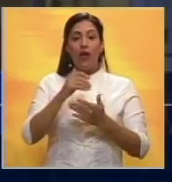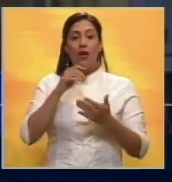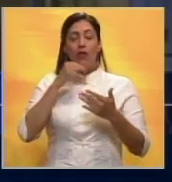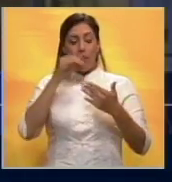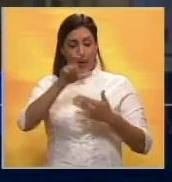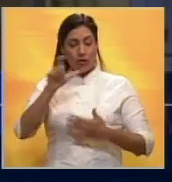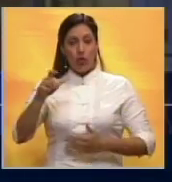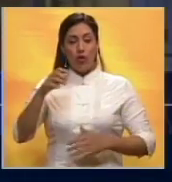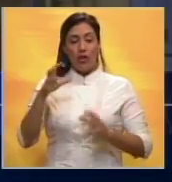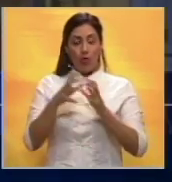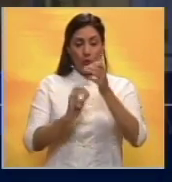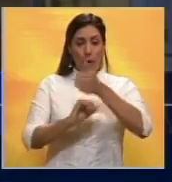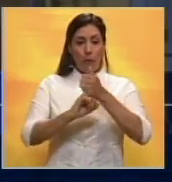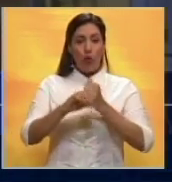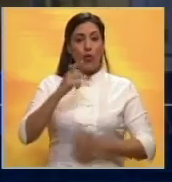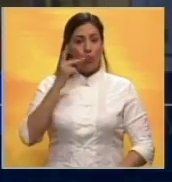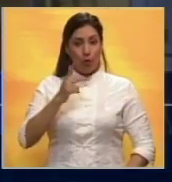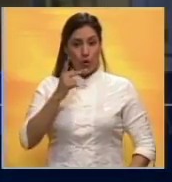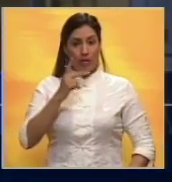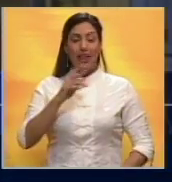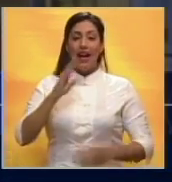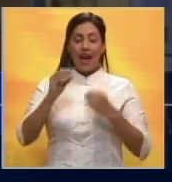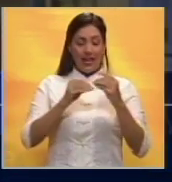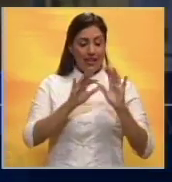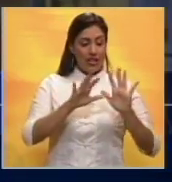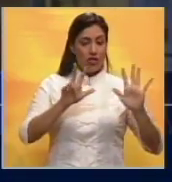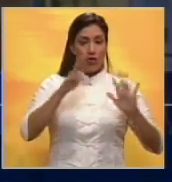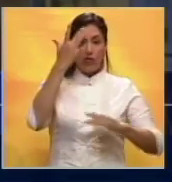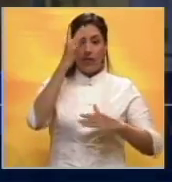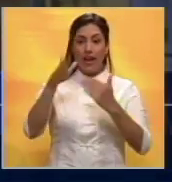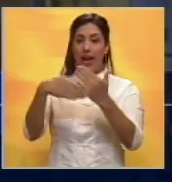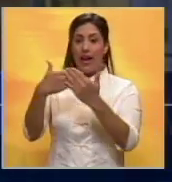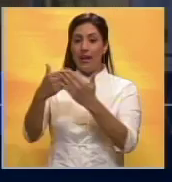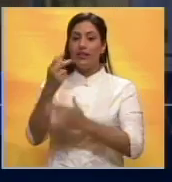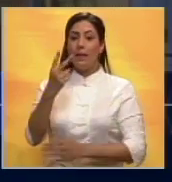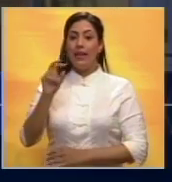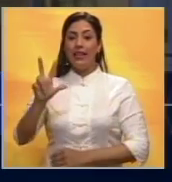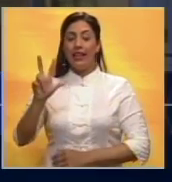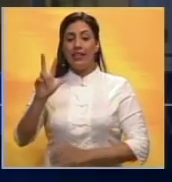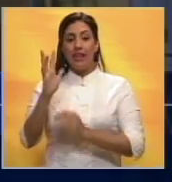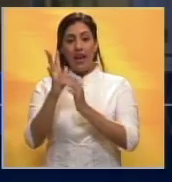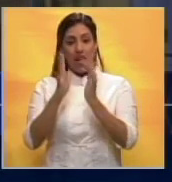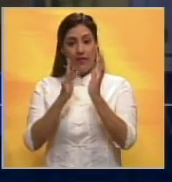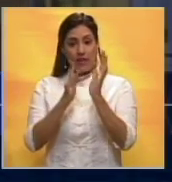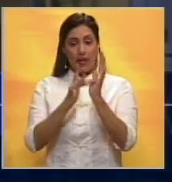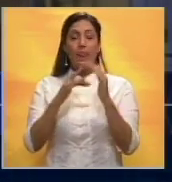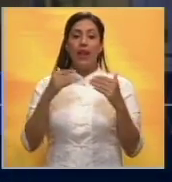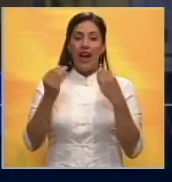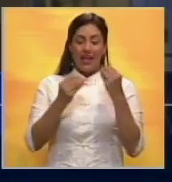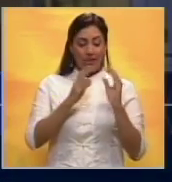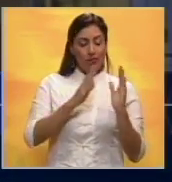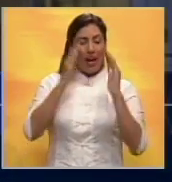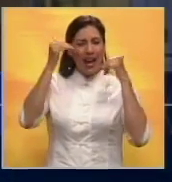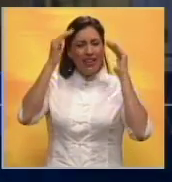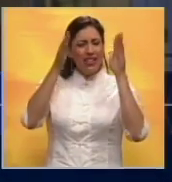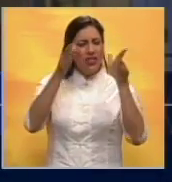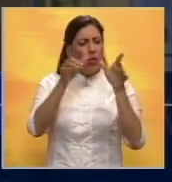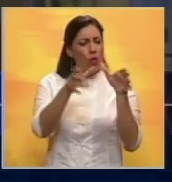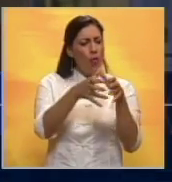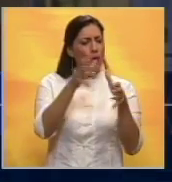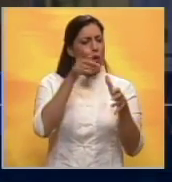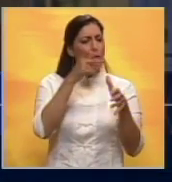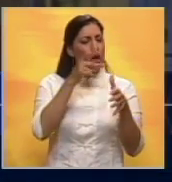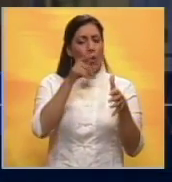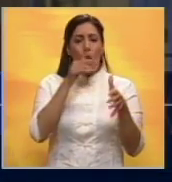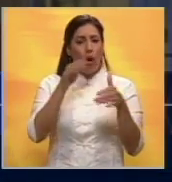nómina de los militantes de los partidos que se va a hacer entre el 18 de febrero y el 23 de abril y que está dirigido a aquellos partidos que no